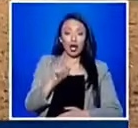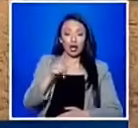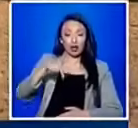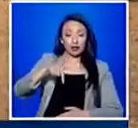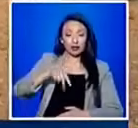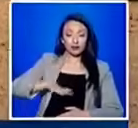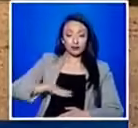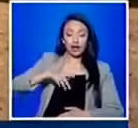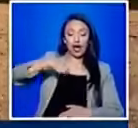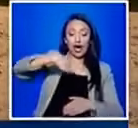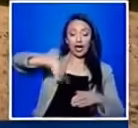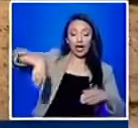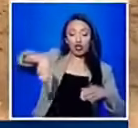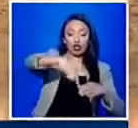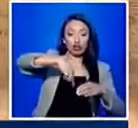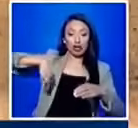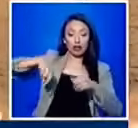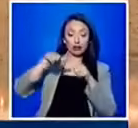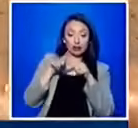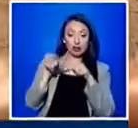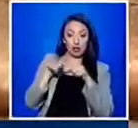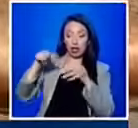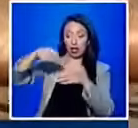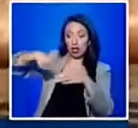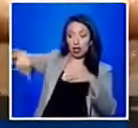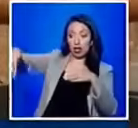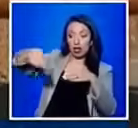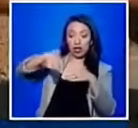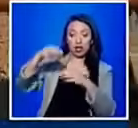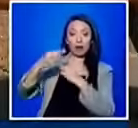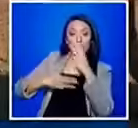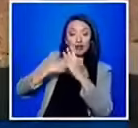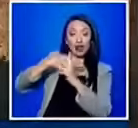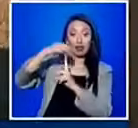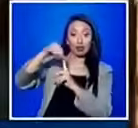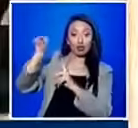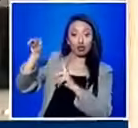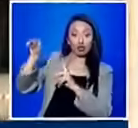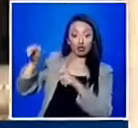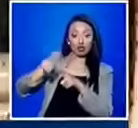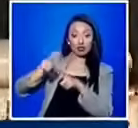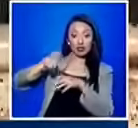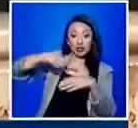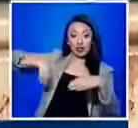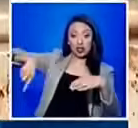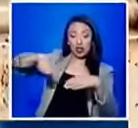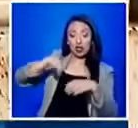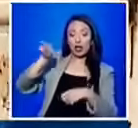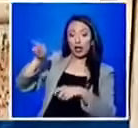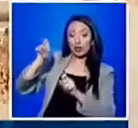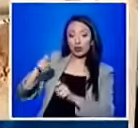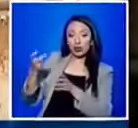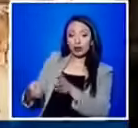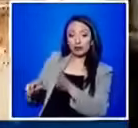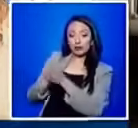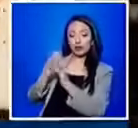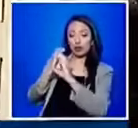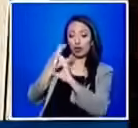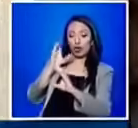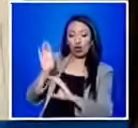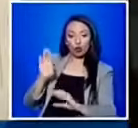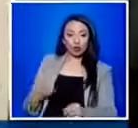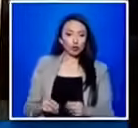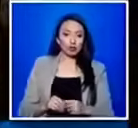acá de San Antonio de Pichincha, que estamos muy cerca, que en este punto pues de la mitad del mundo, donde se puede tomar pues las unidades de transporte